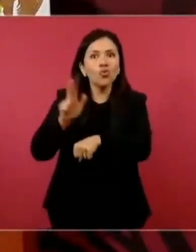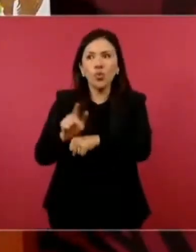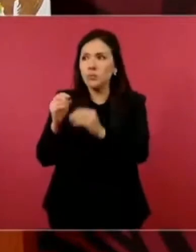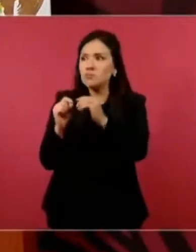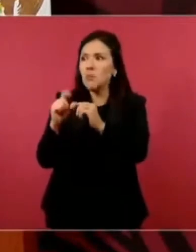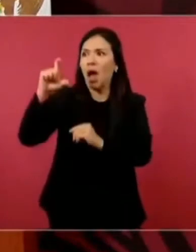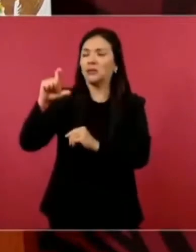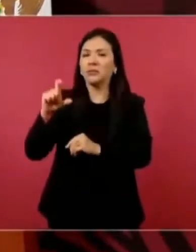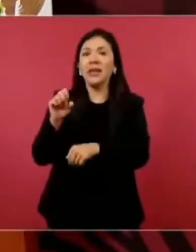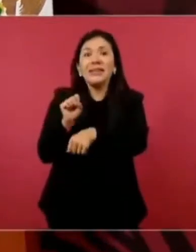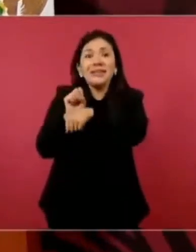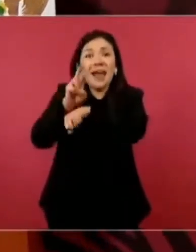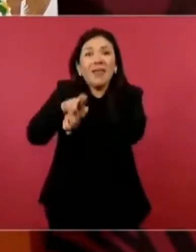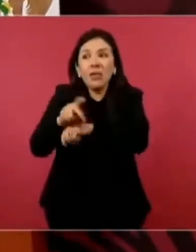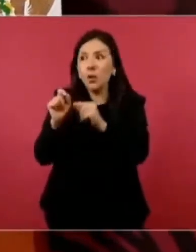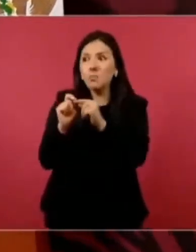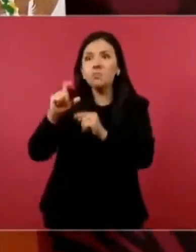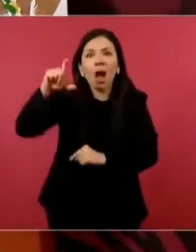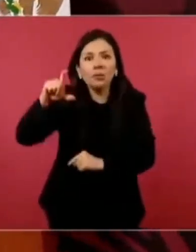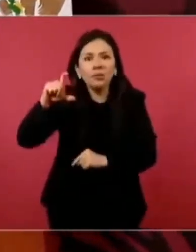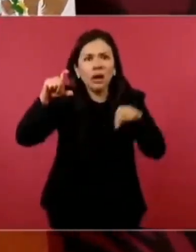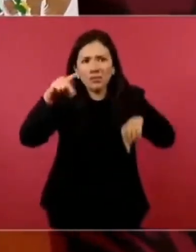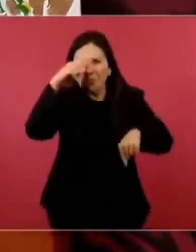El Salvador.